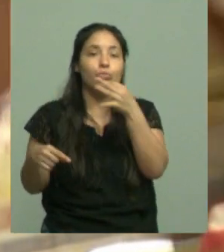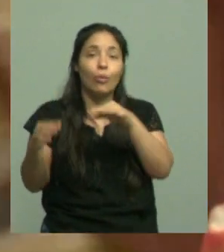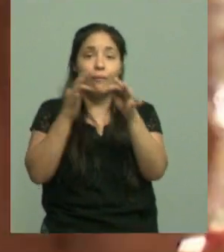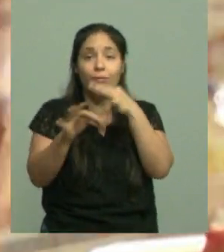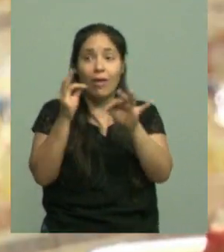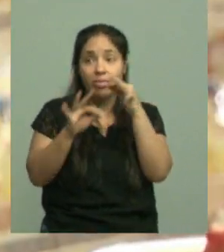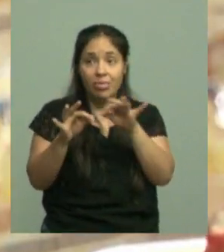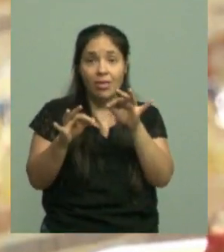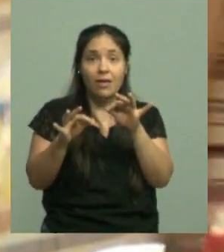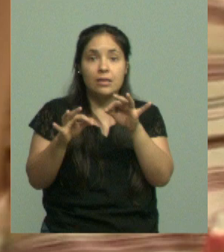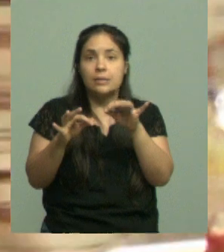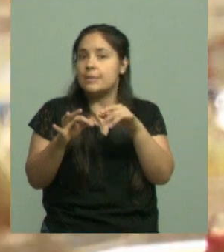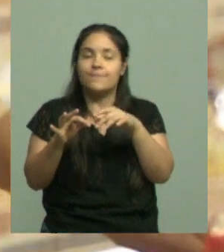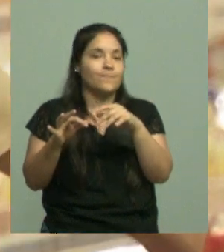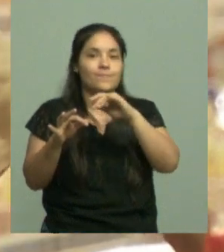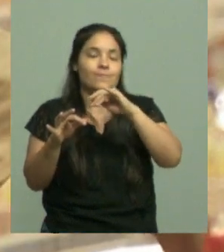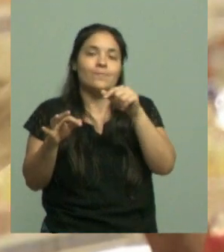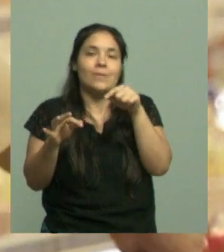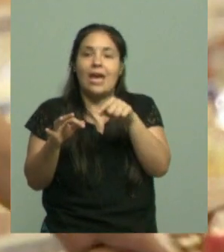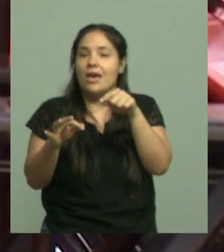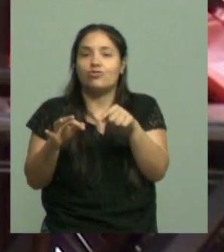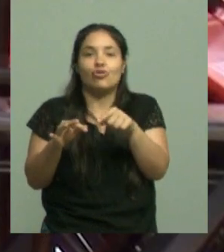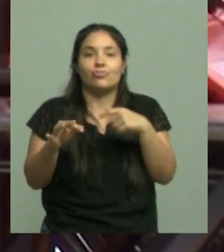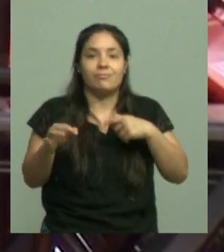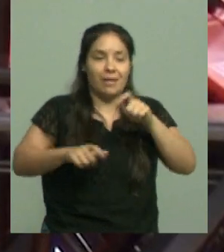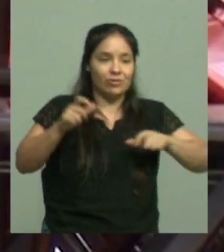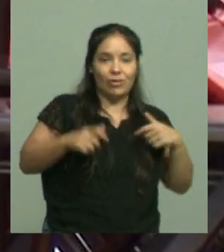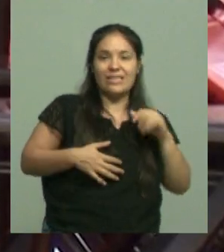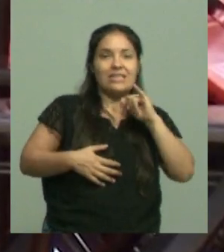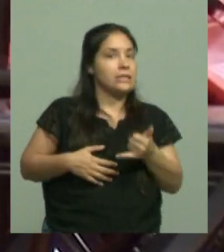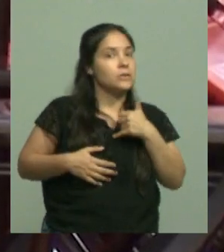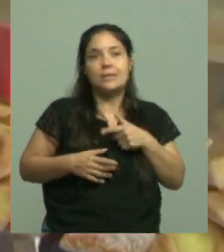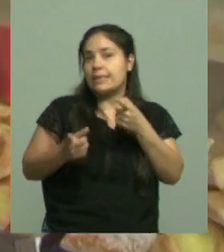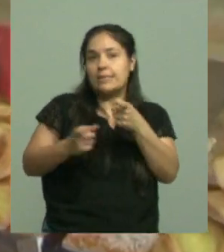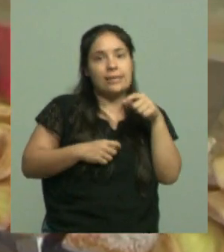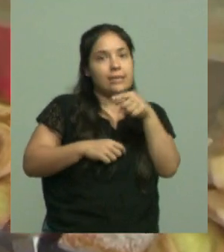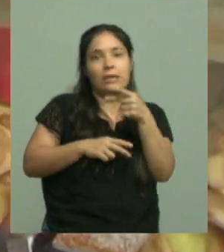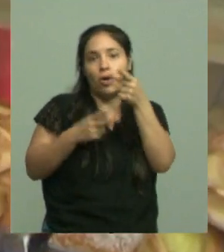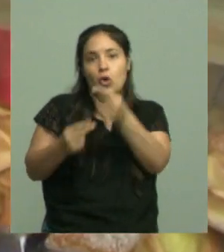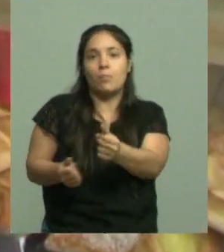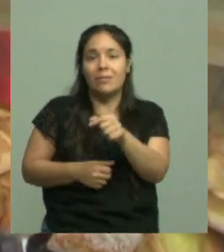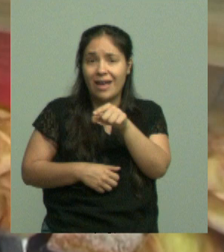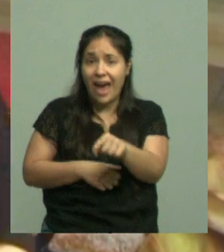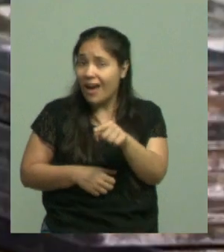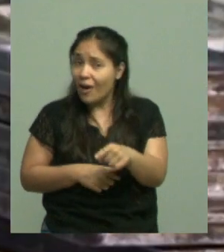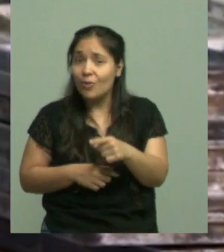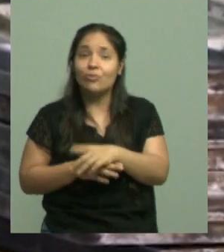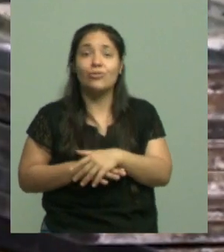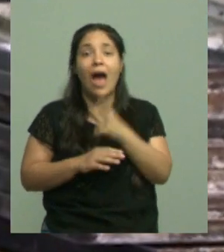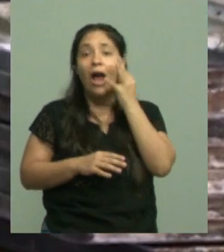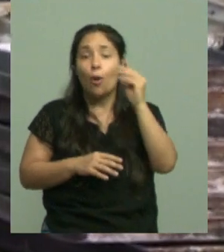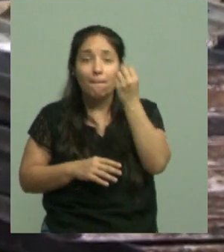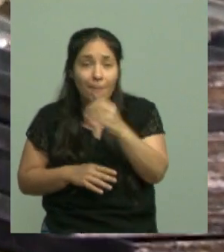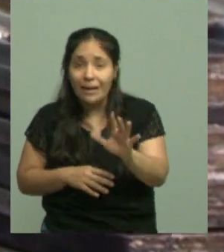y sustituir poco, la verdad que si les cae un poco el consumo no tienen problema porque ganan mucho más, se sobrecompensa